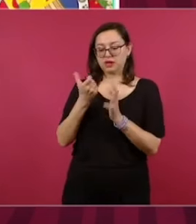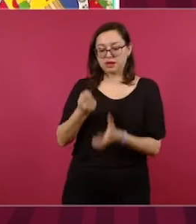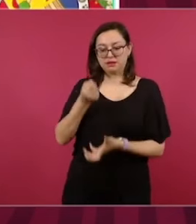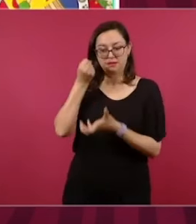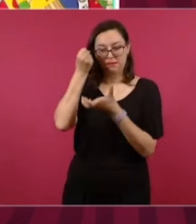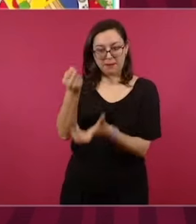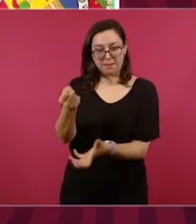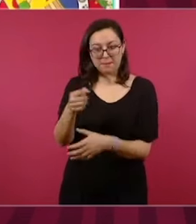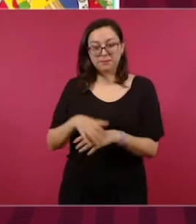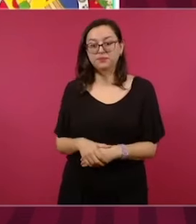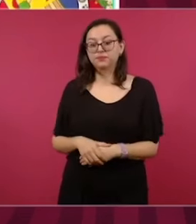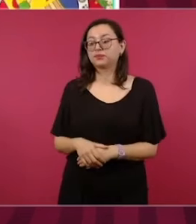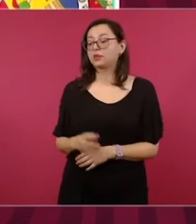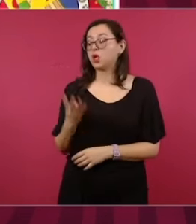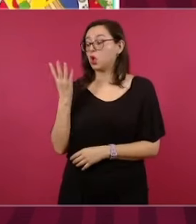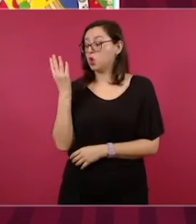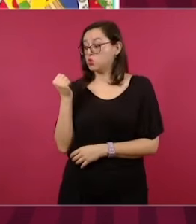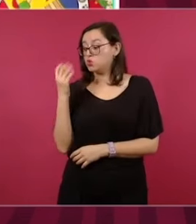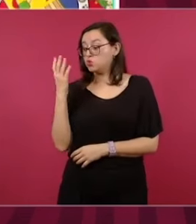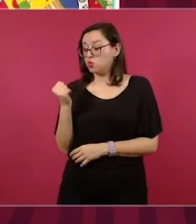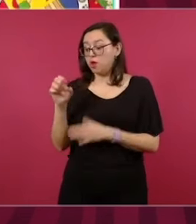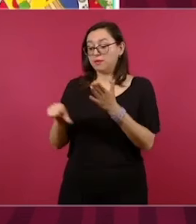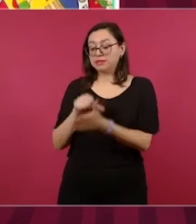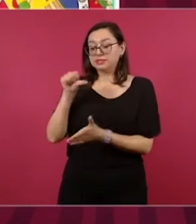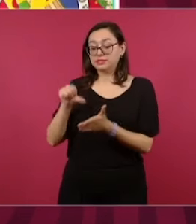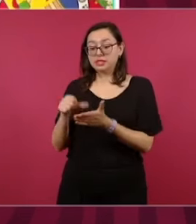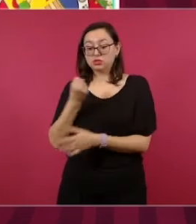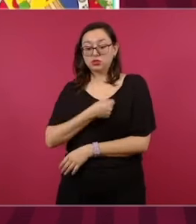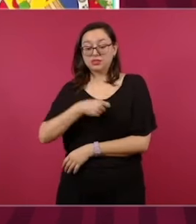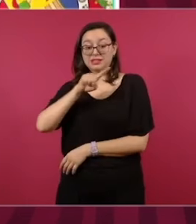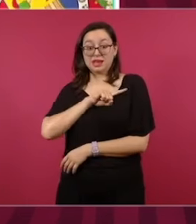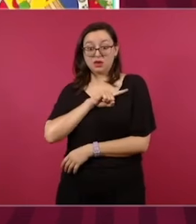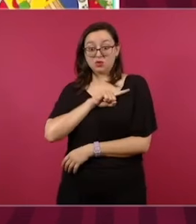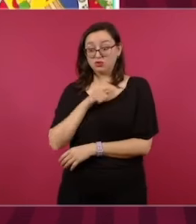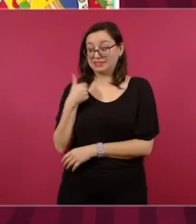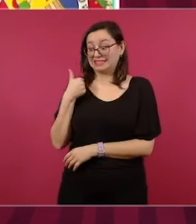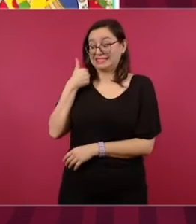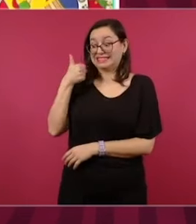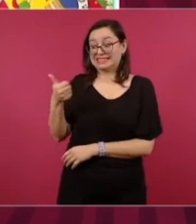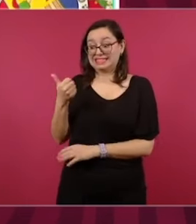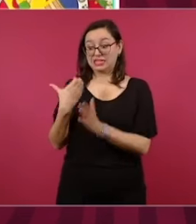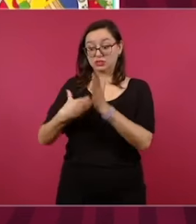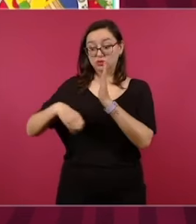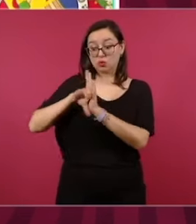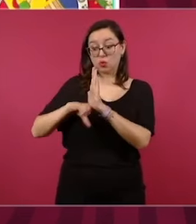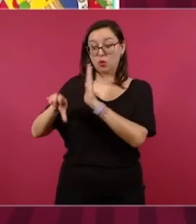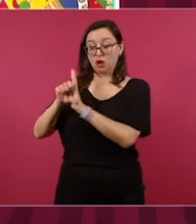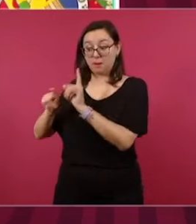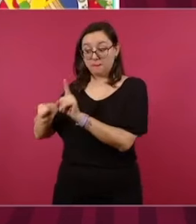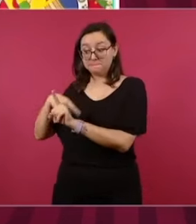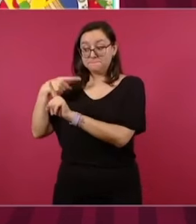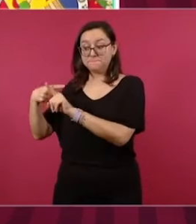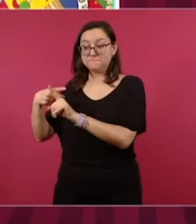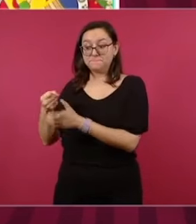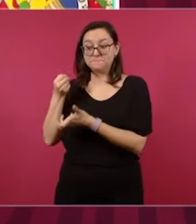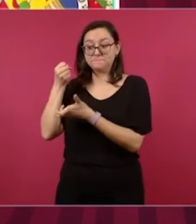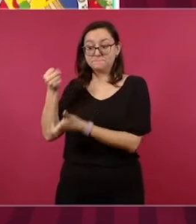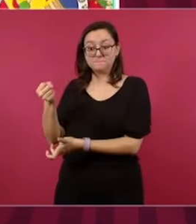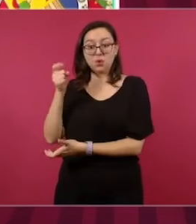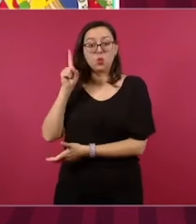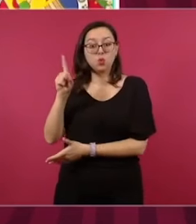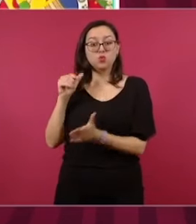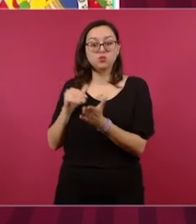800,000 pesos, 9 en centros de salud de 6 consultorios o más, los cuales recibirán